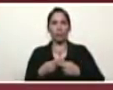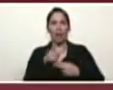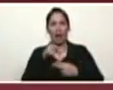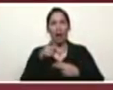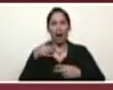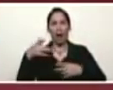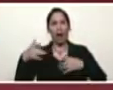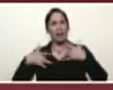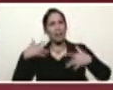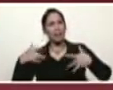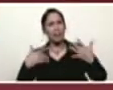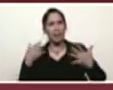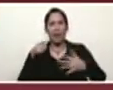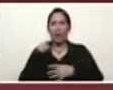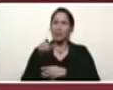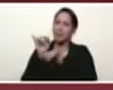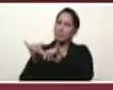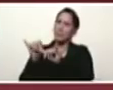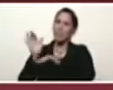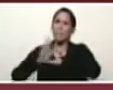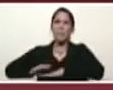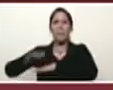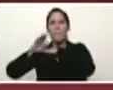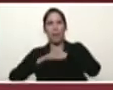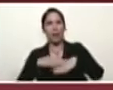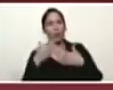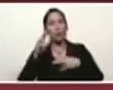ese sucedería, ni sucedió.